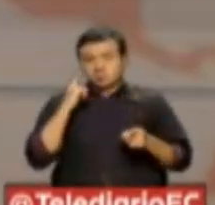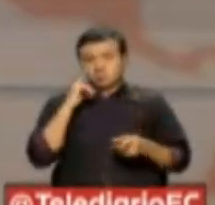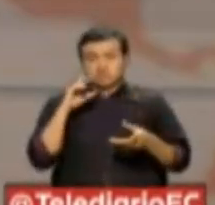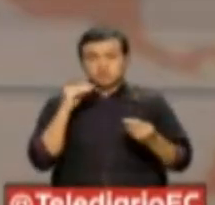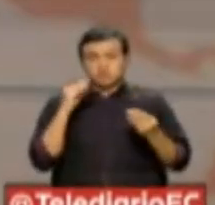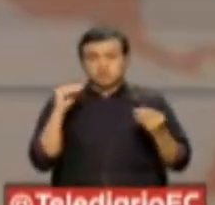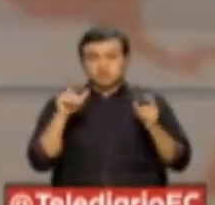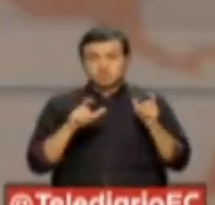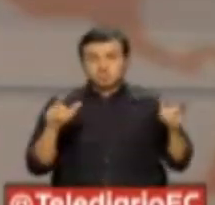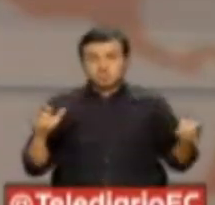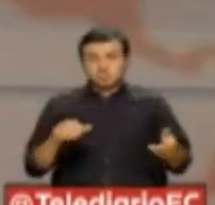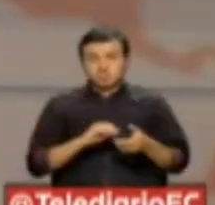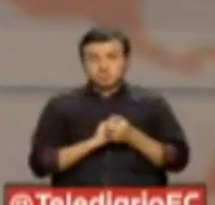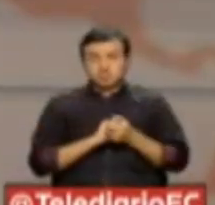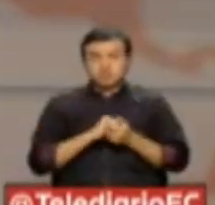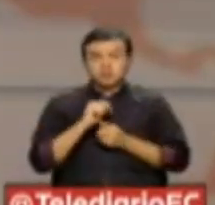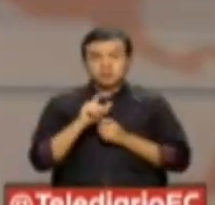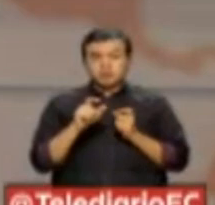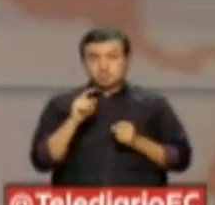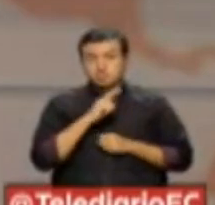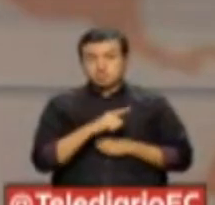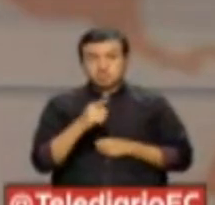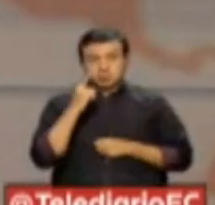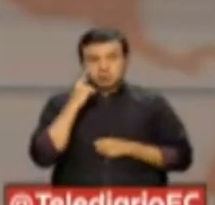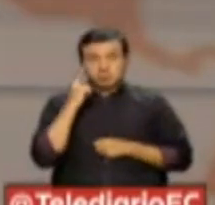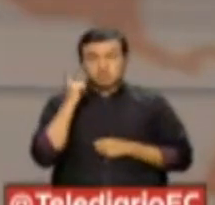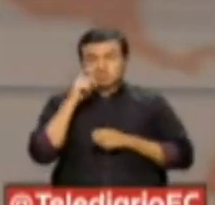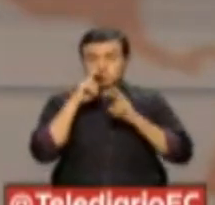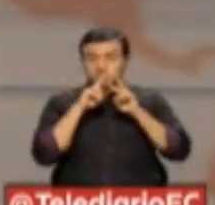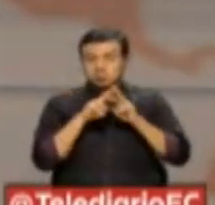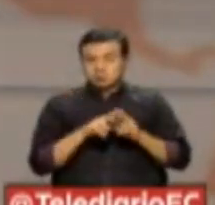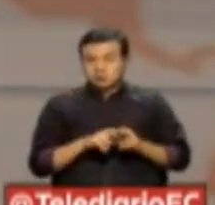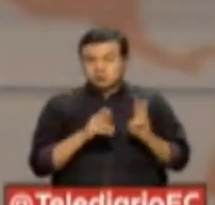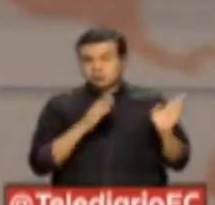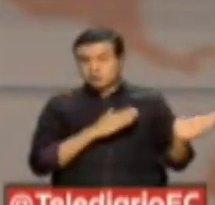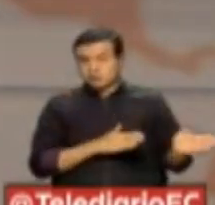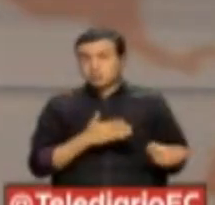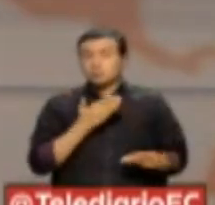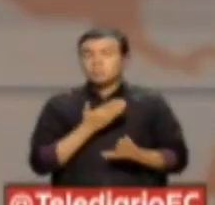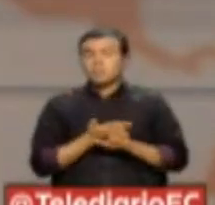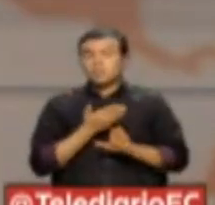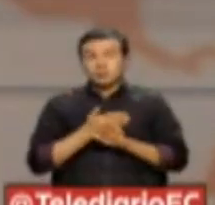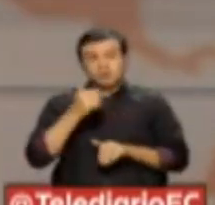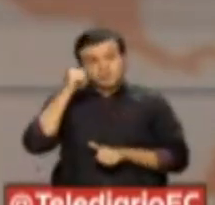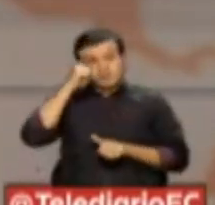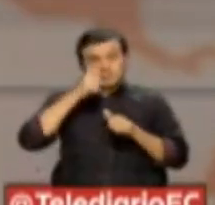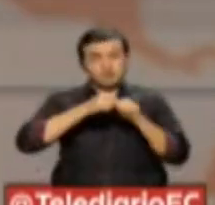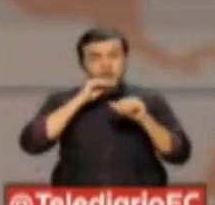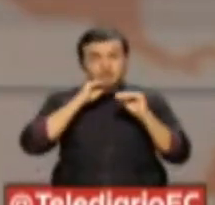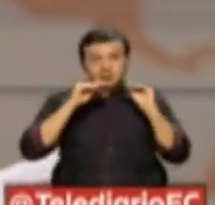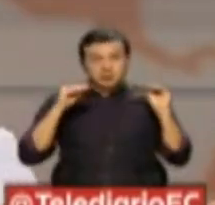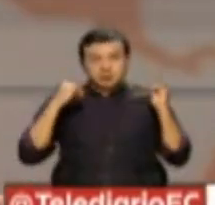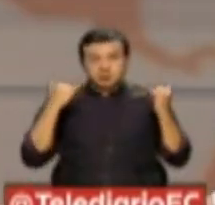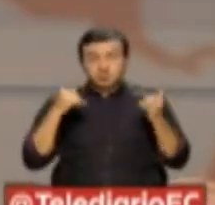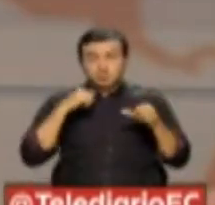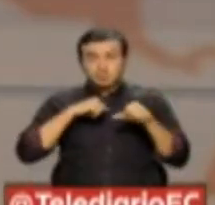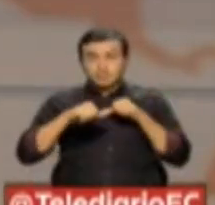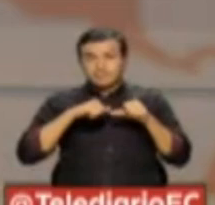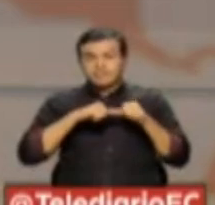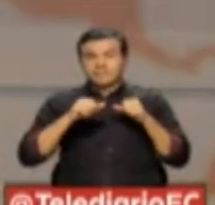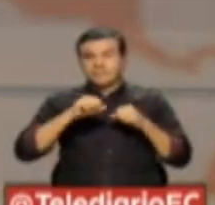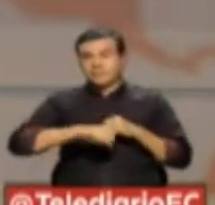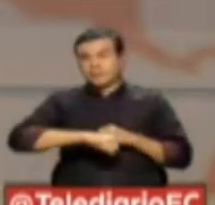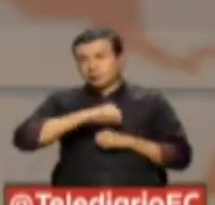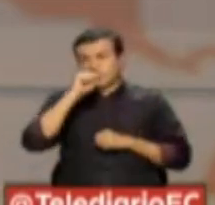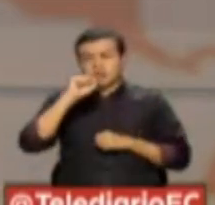palestra más que los nombres me parece que hay que revisar qué es lo que proponen recuerda eduardo la actual administración ganó